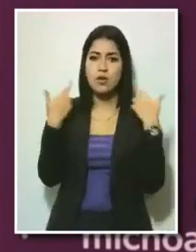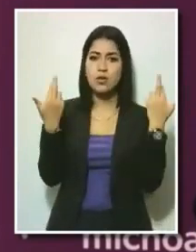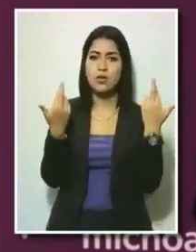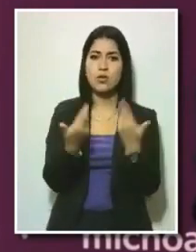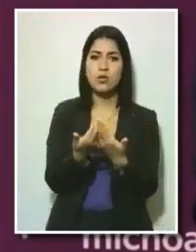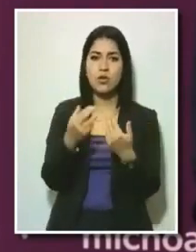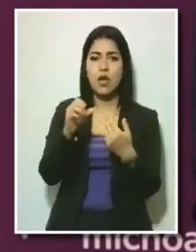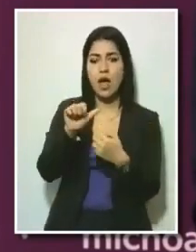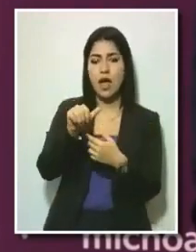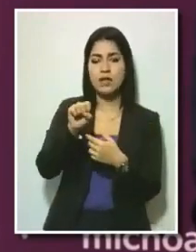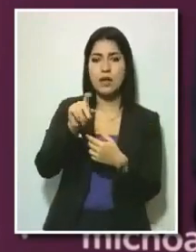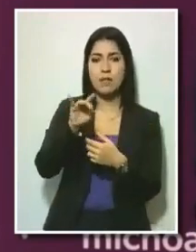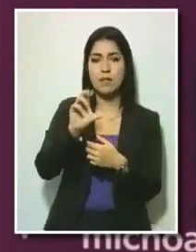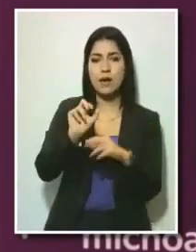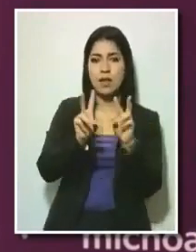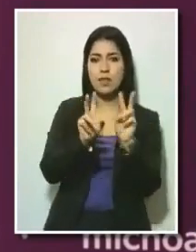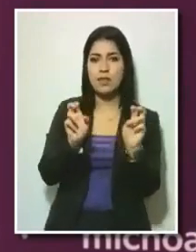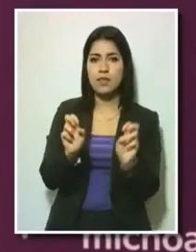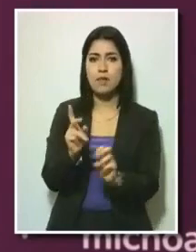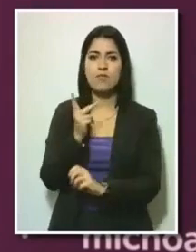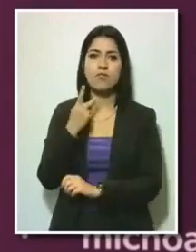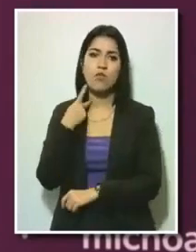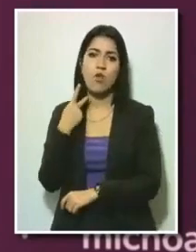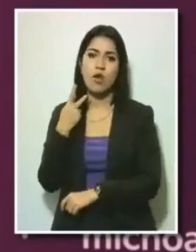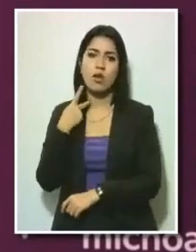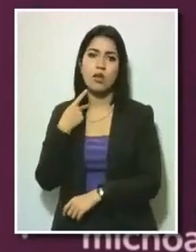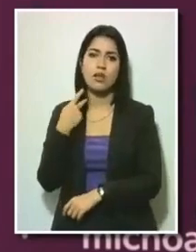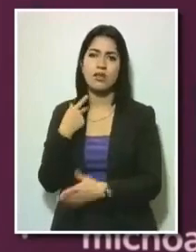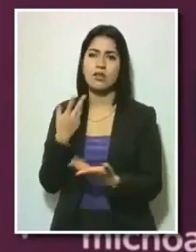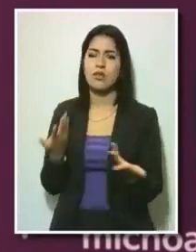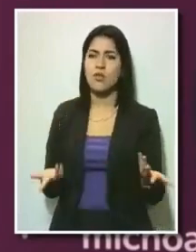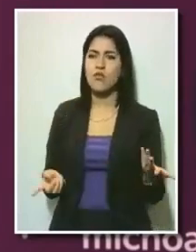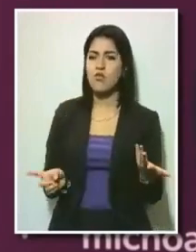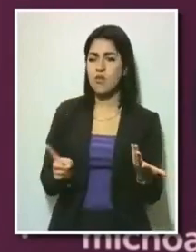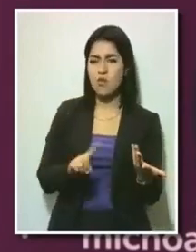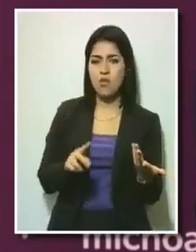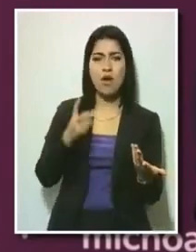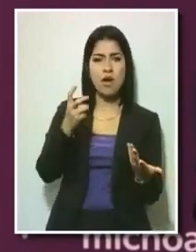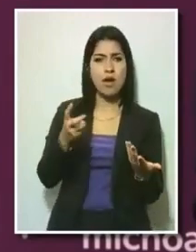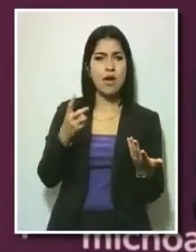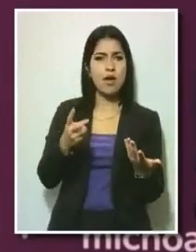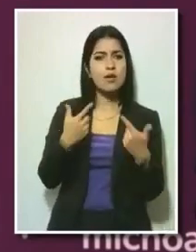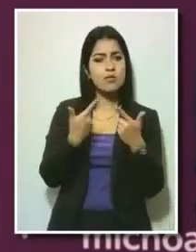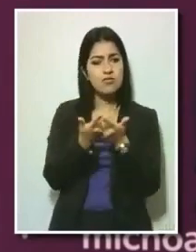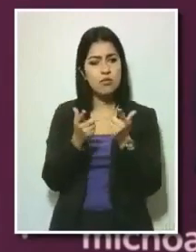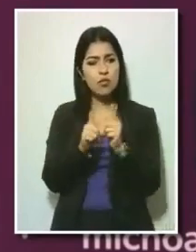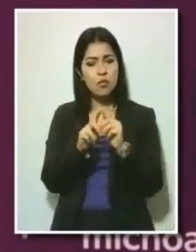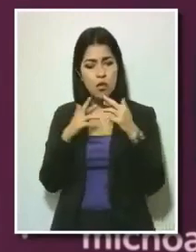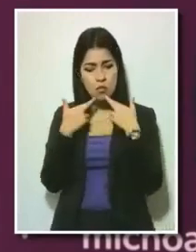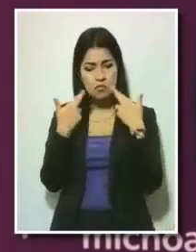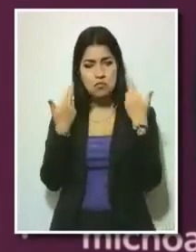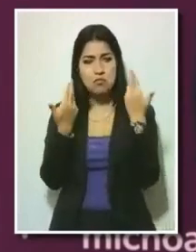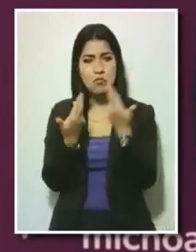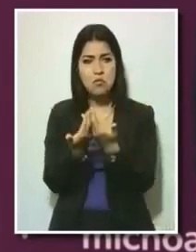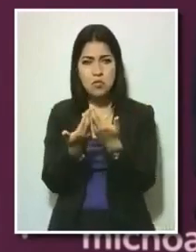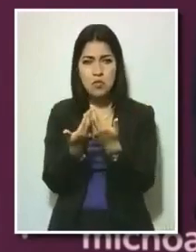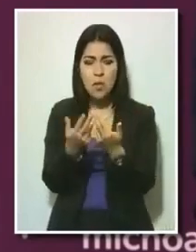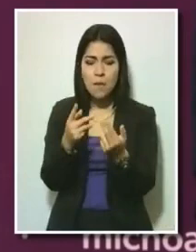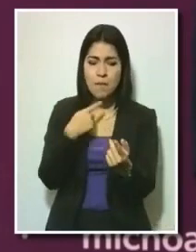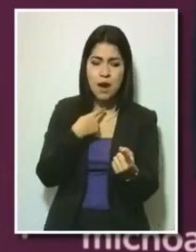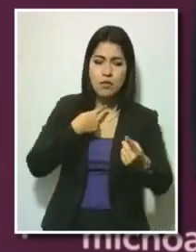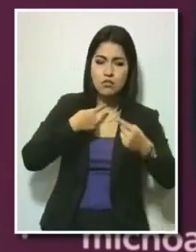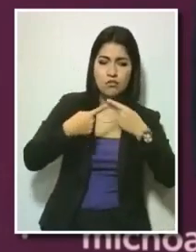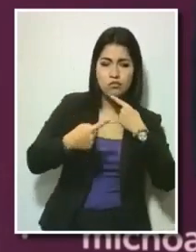político. Las asambleas son espacios de escucha, son espacios de